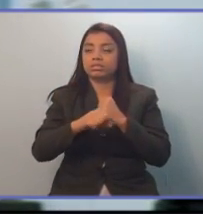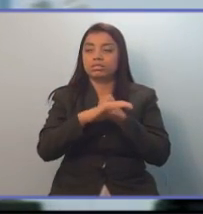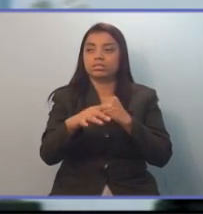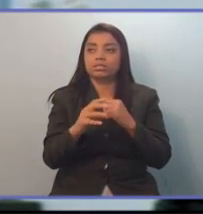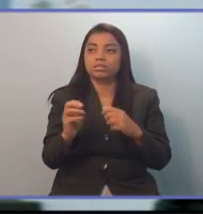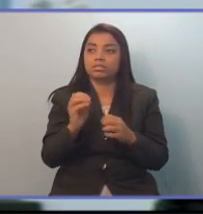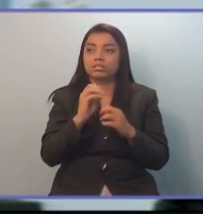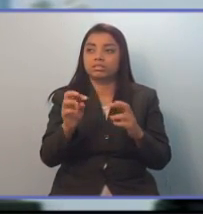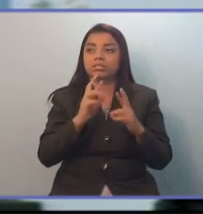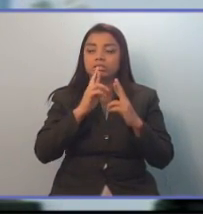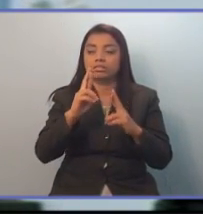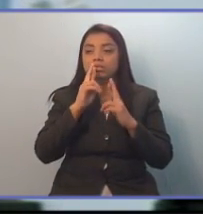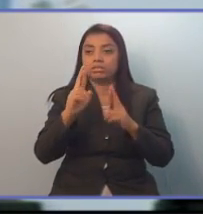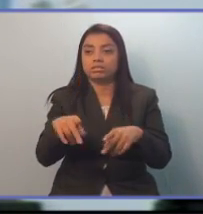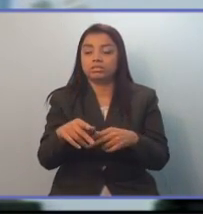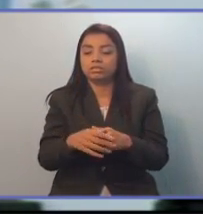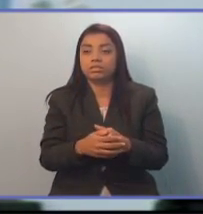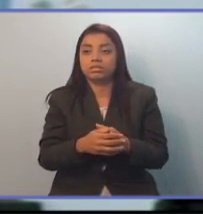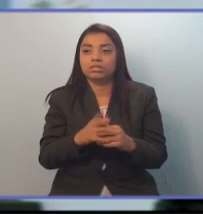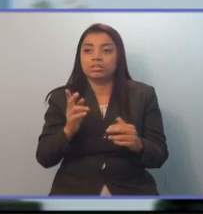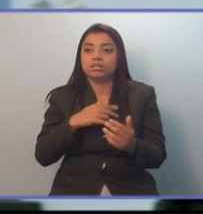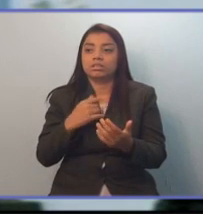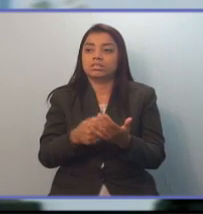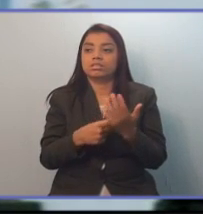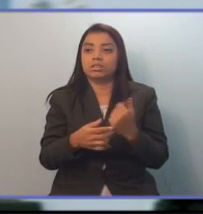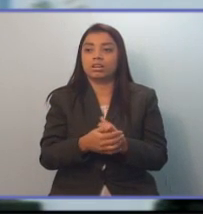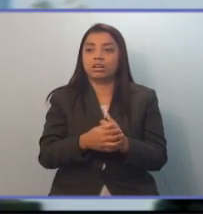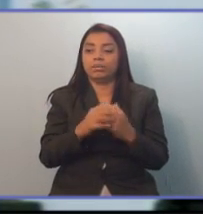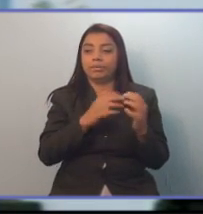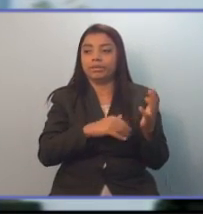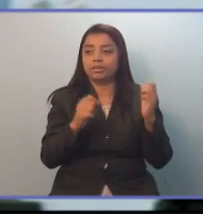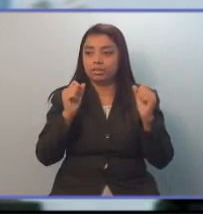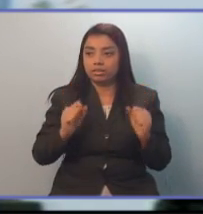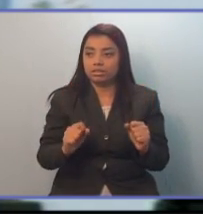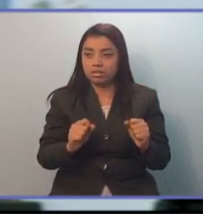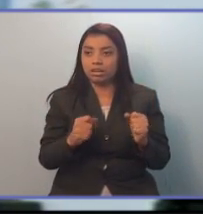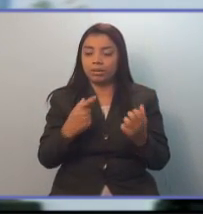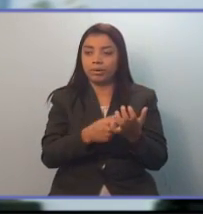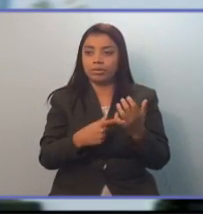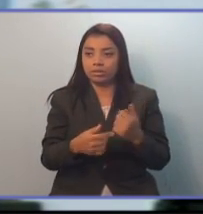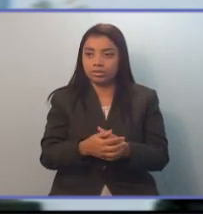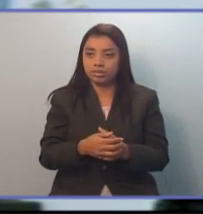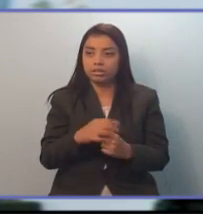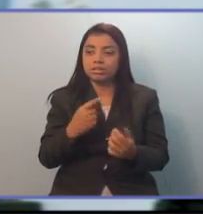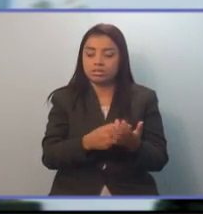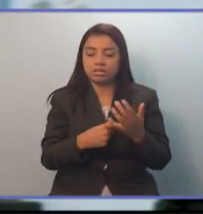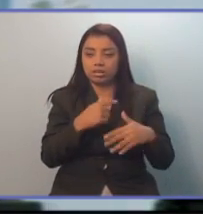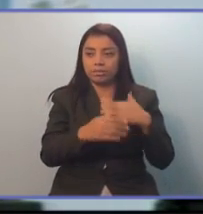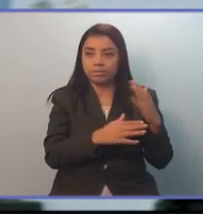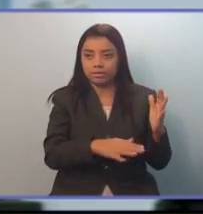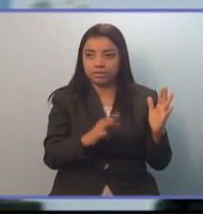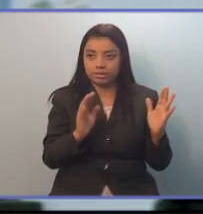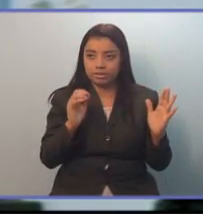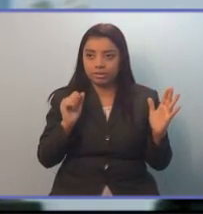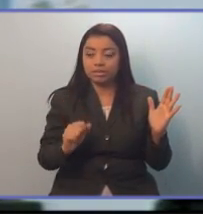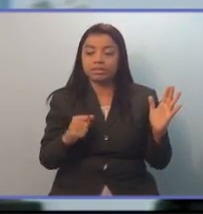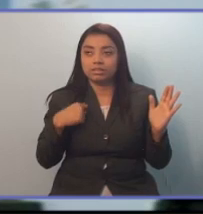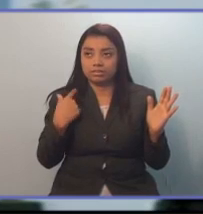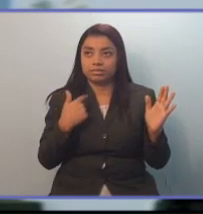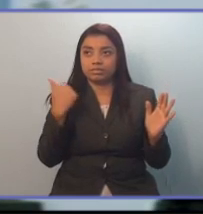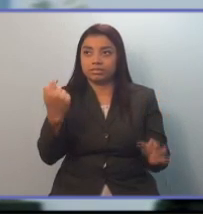una respuesta a un problema que se está dando en la actualidad. Creo que esas son